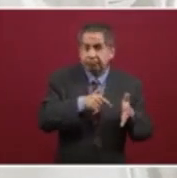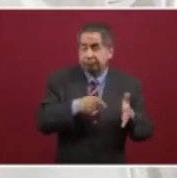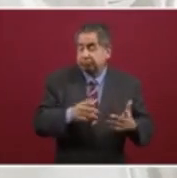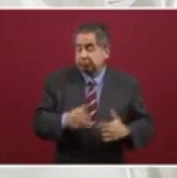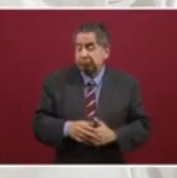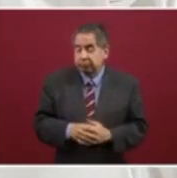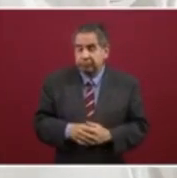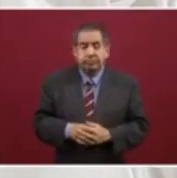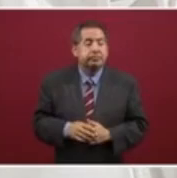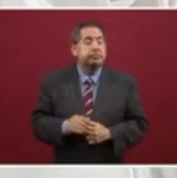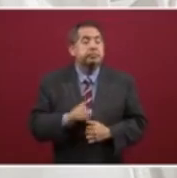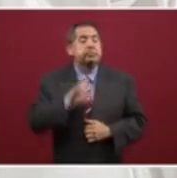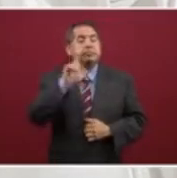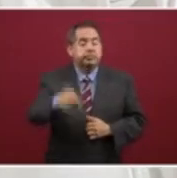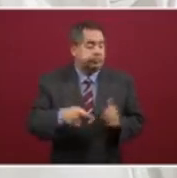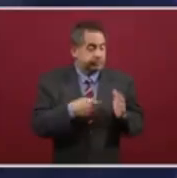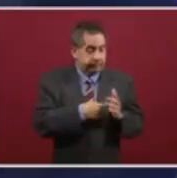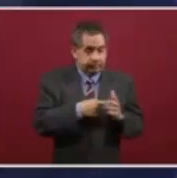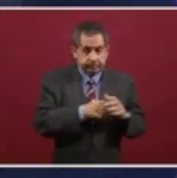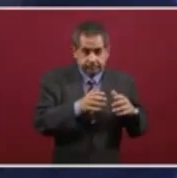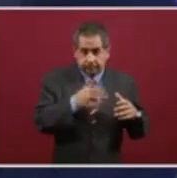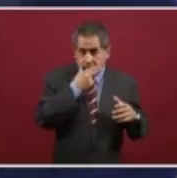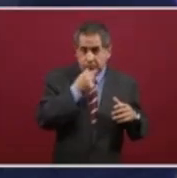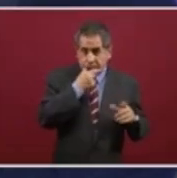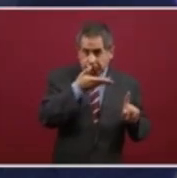Luego de eso